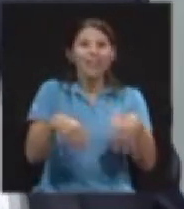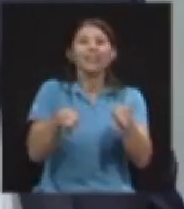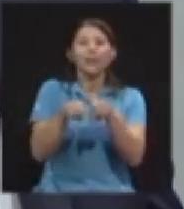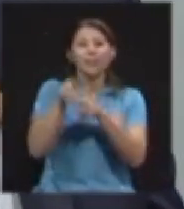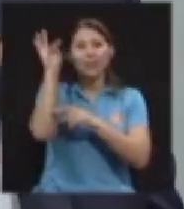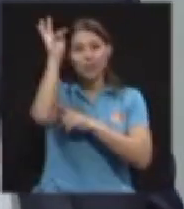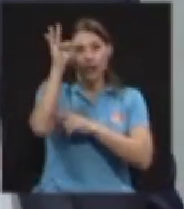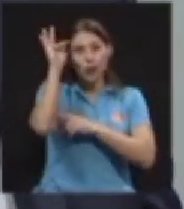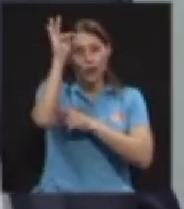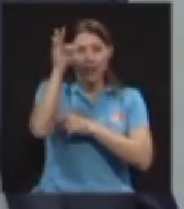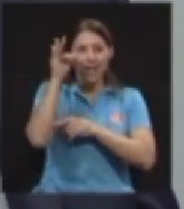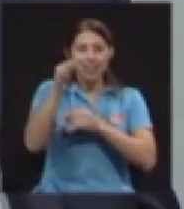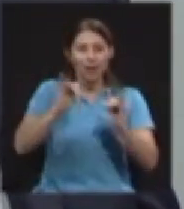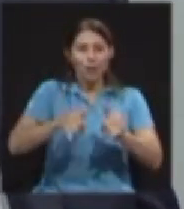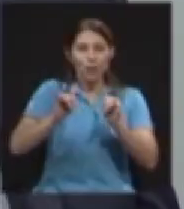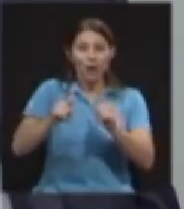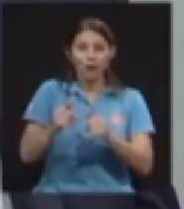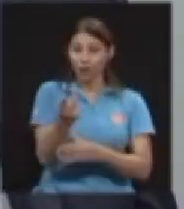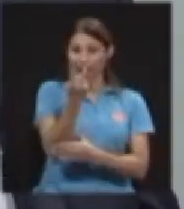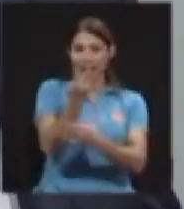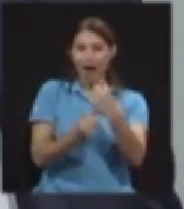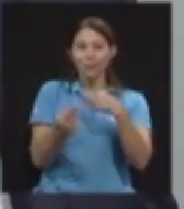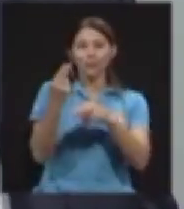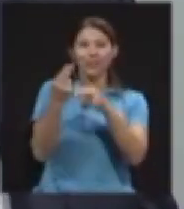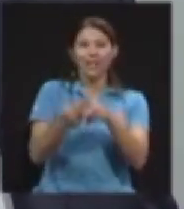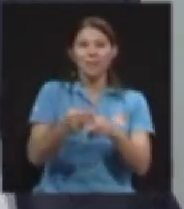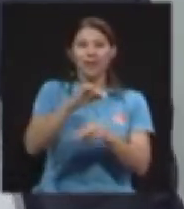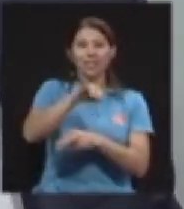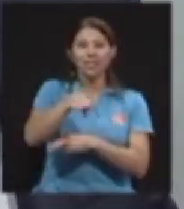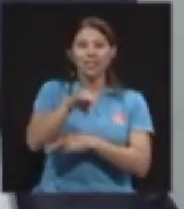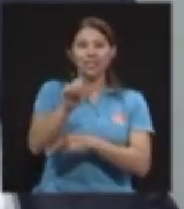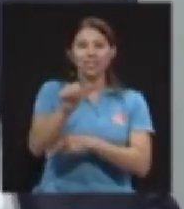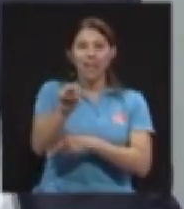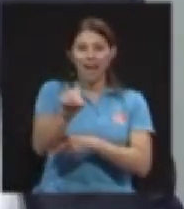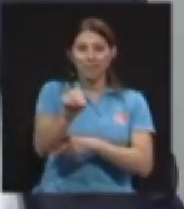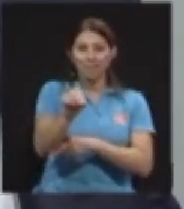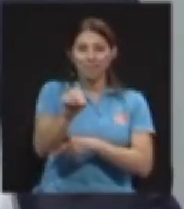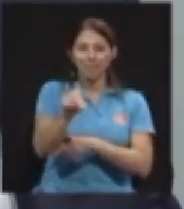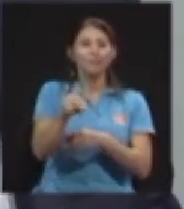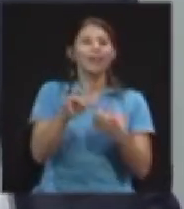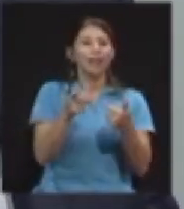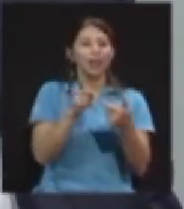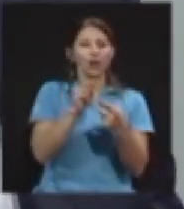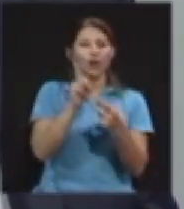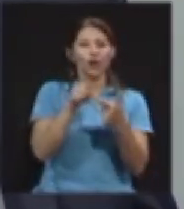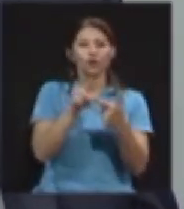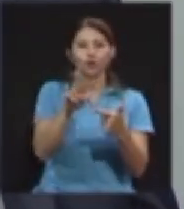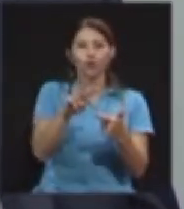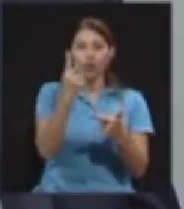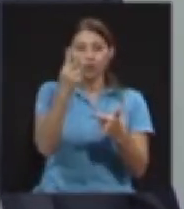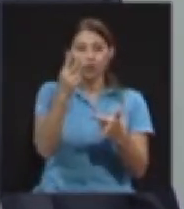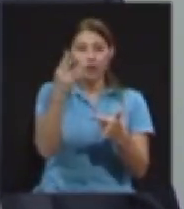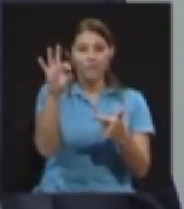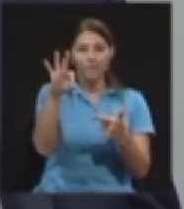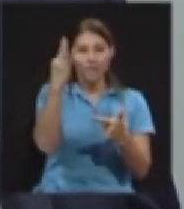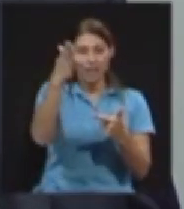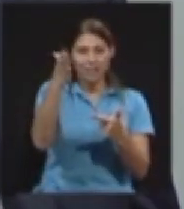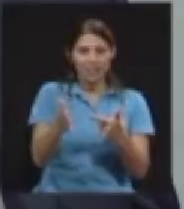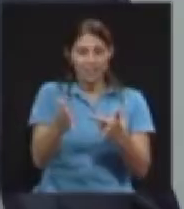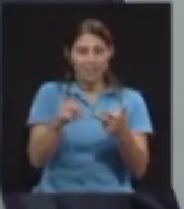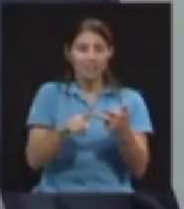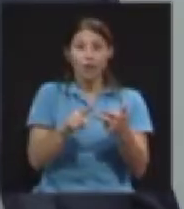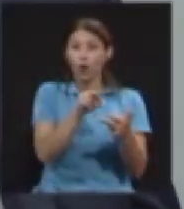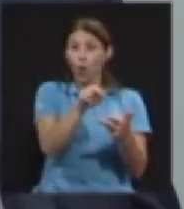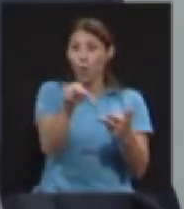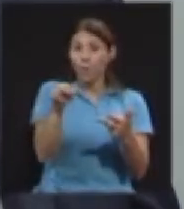Jean Tirole y Jean-Jacques Lafont. Los dos son franceses, eran contemporáneos y compañeros de universidad en París, que eso es